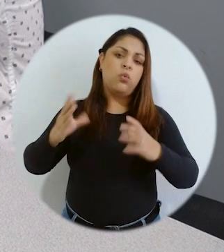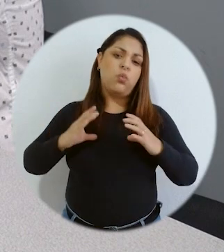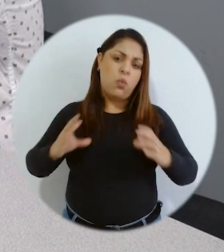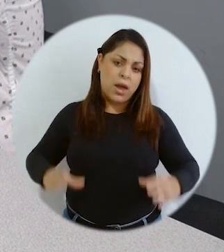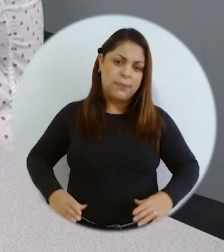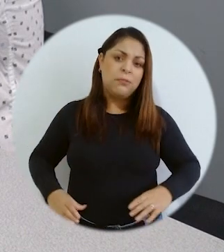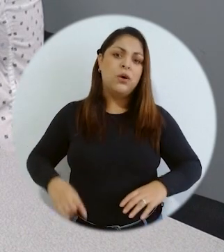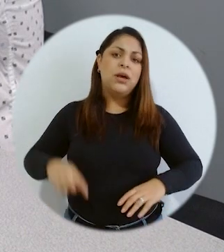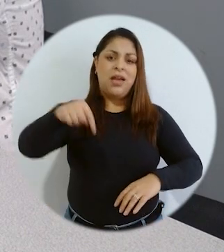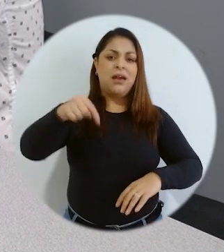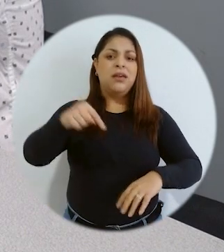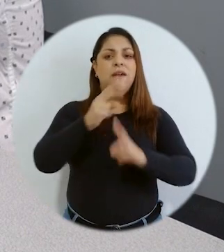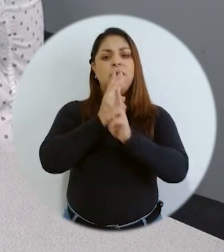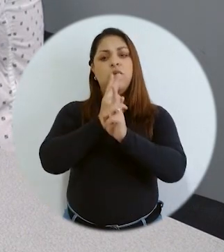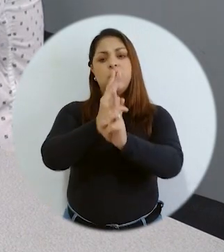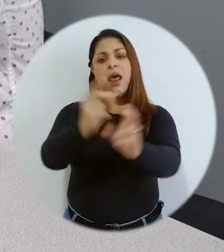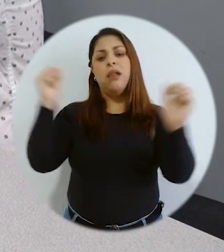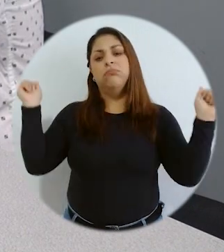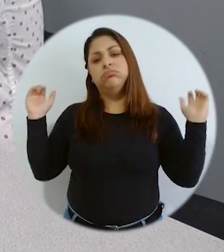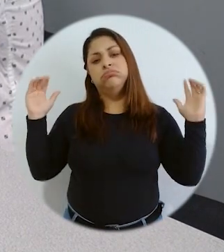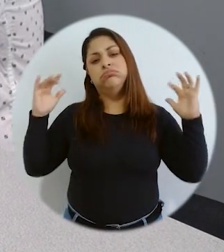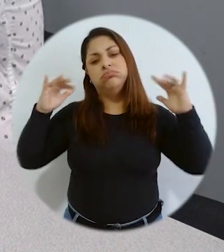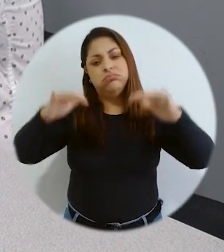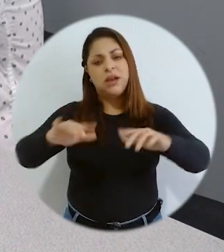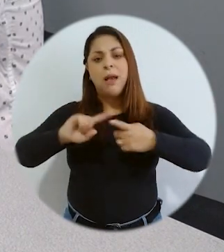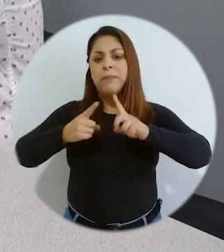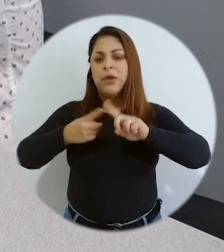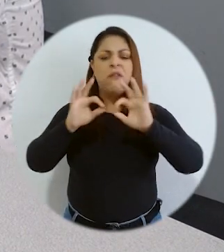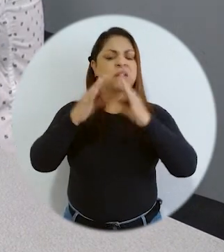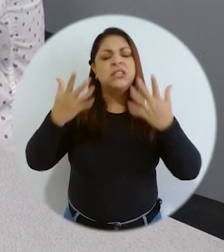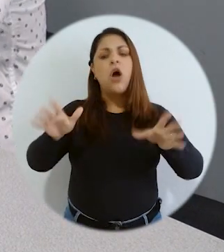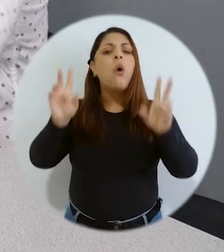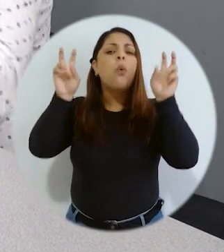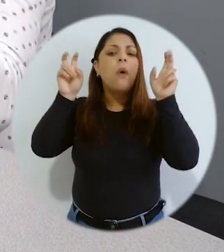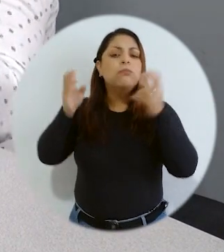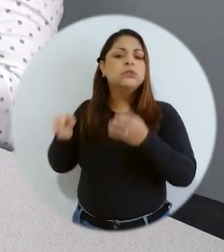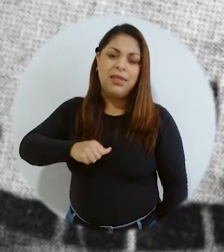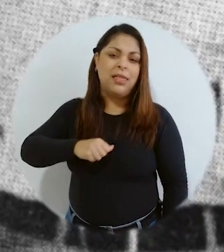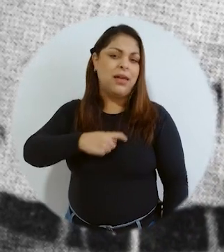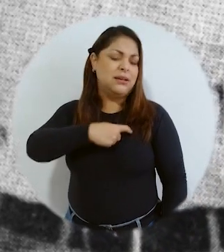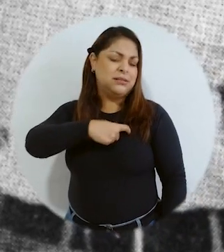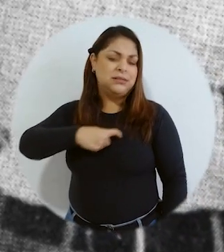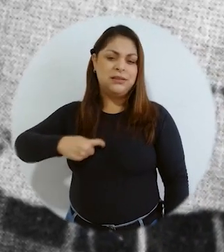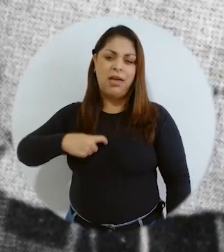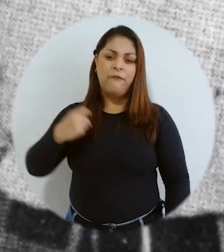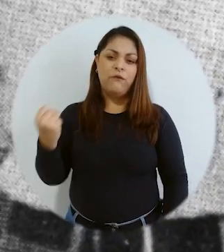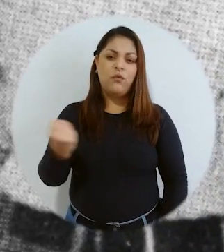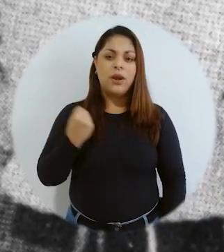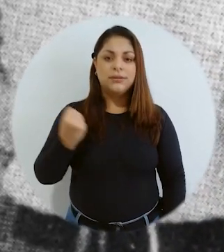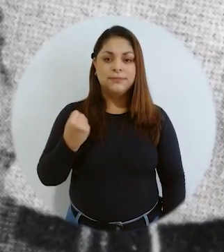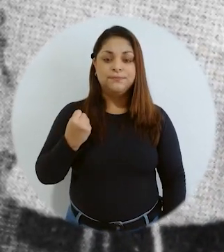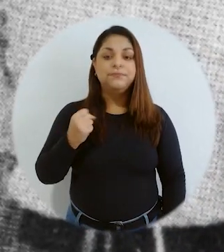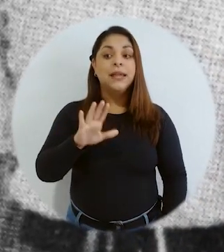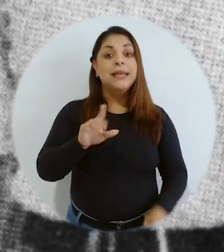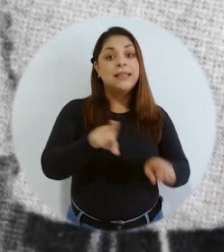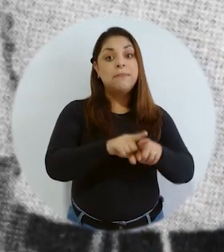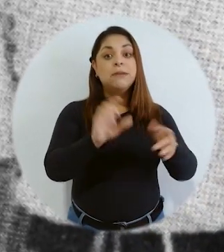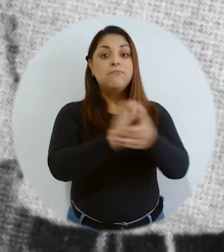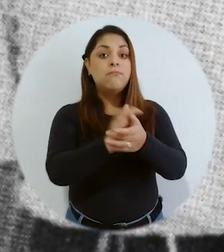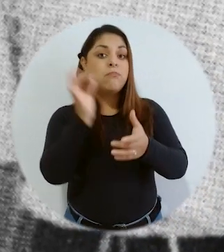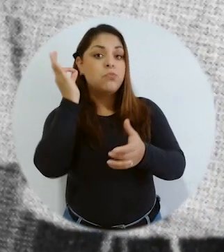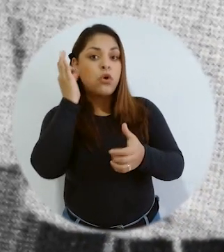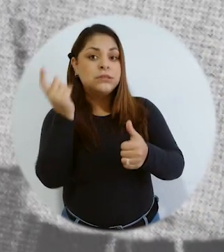dedican a recopilar, a contactar a otras familias víctimas de la desaparición forzosa y empiezan a hacer como un listado de personas.